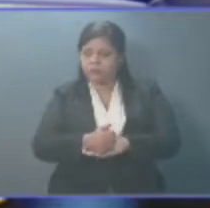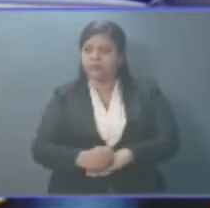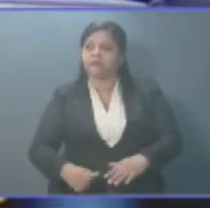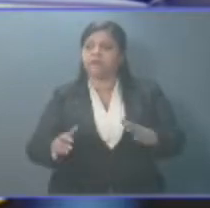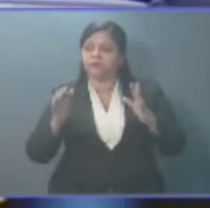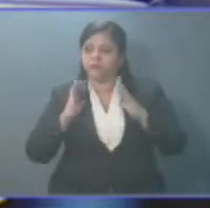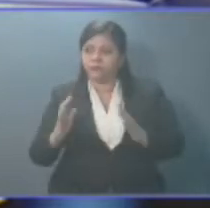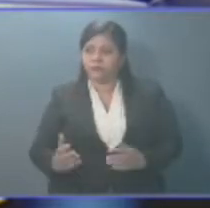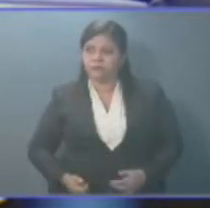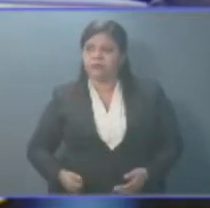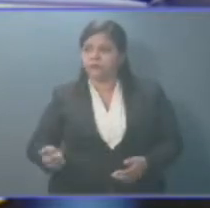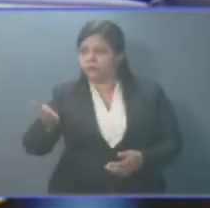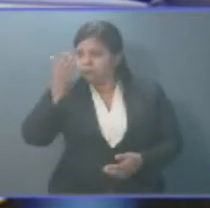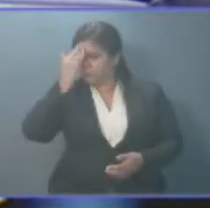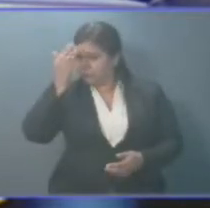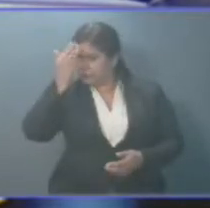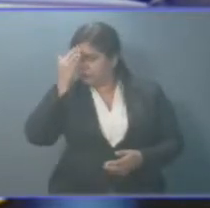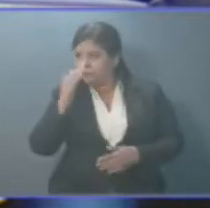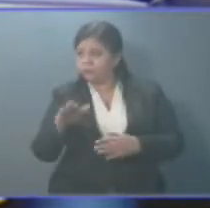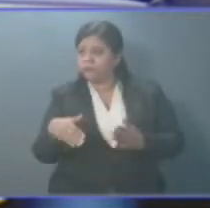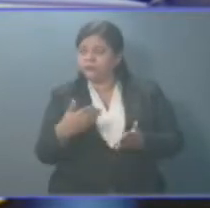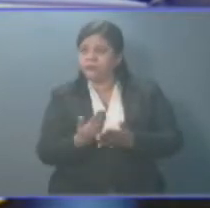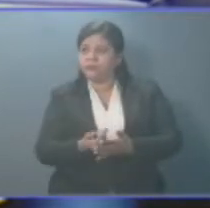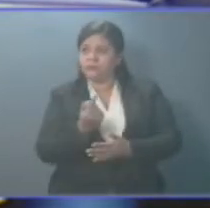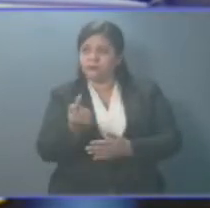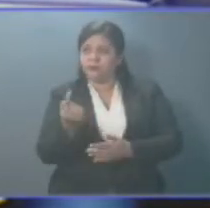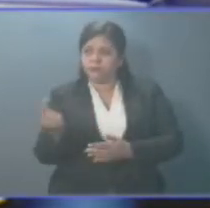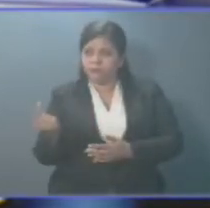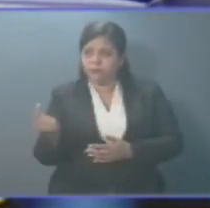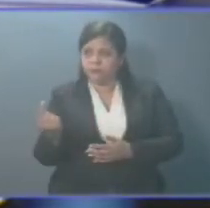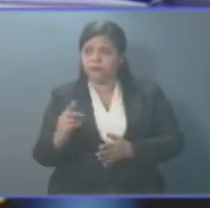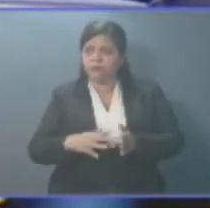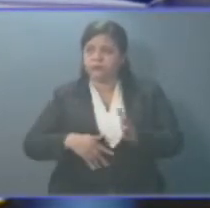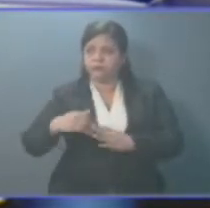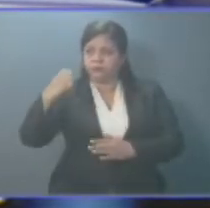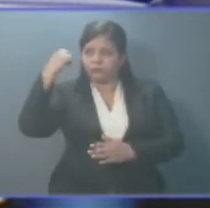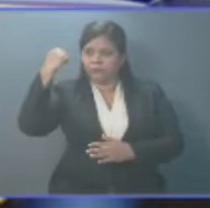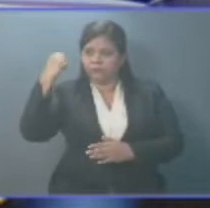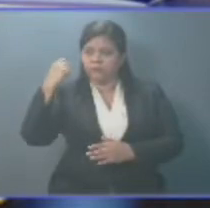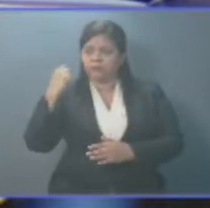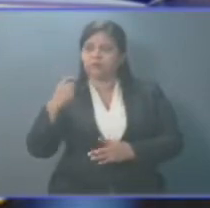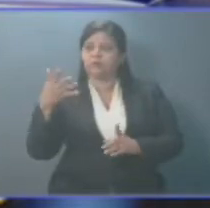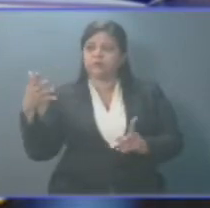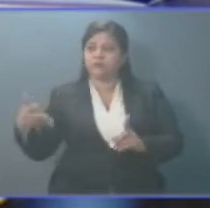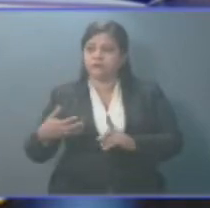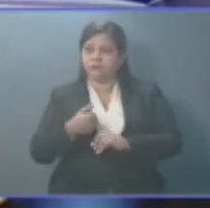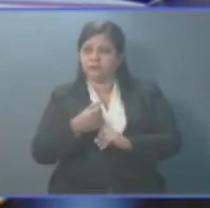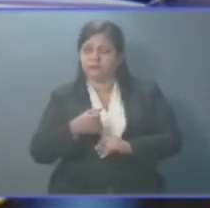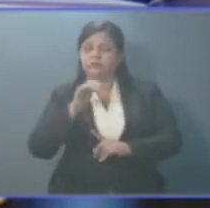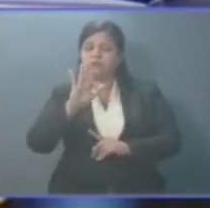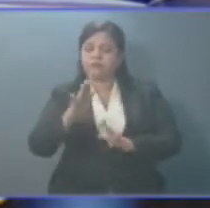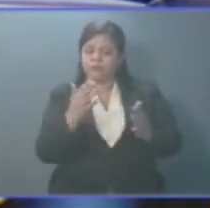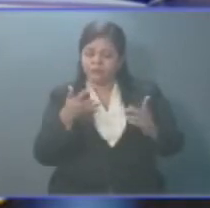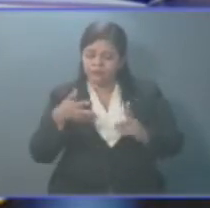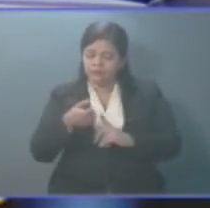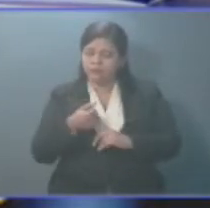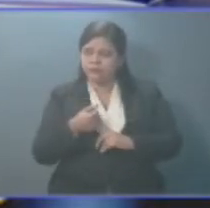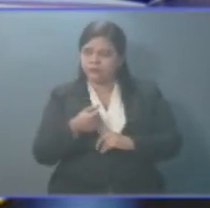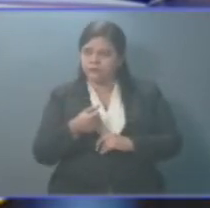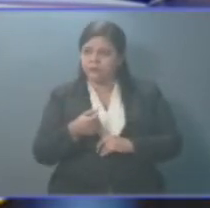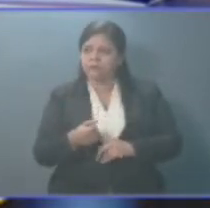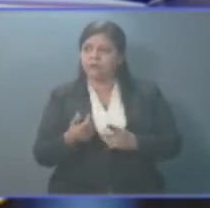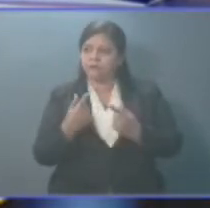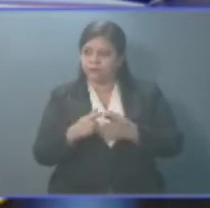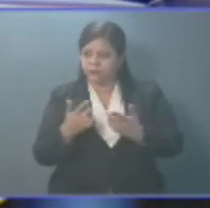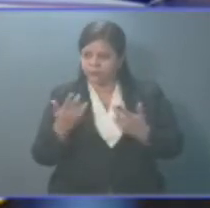Estado reconoce a la persona como el origen y fin de su actividad,